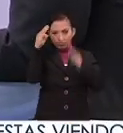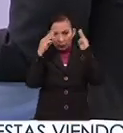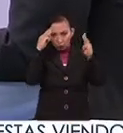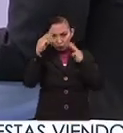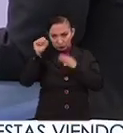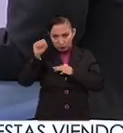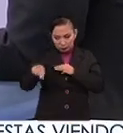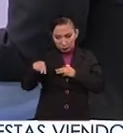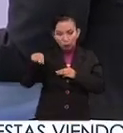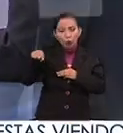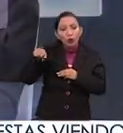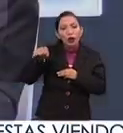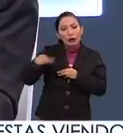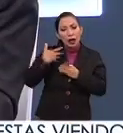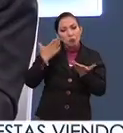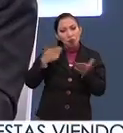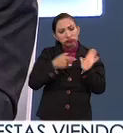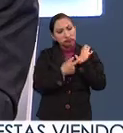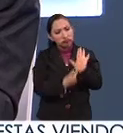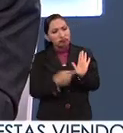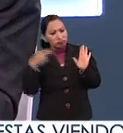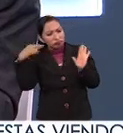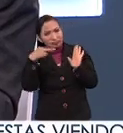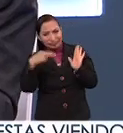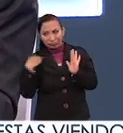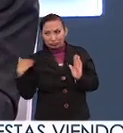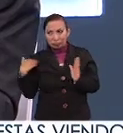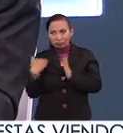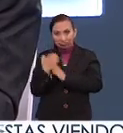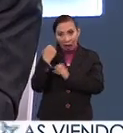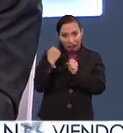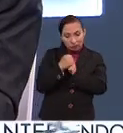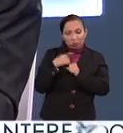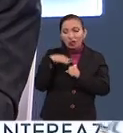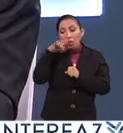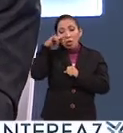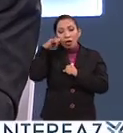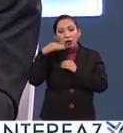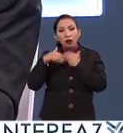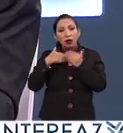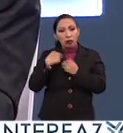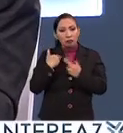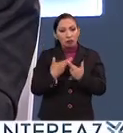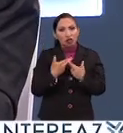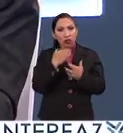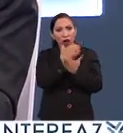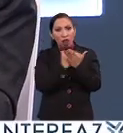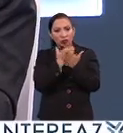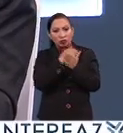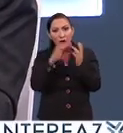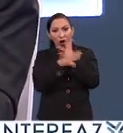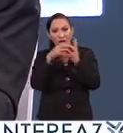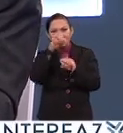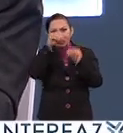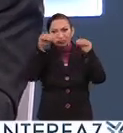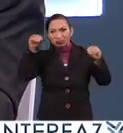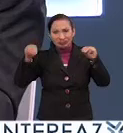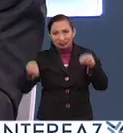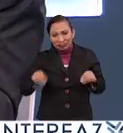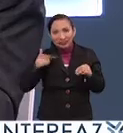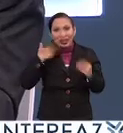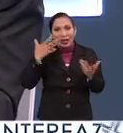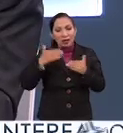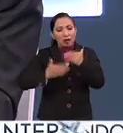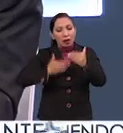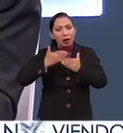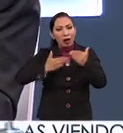del Estanquillo se ha hecho muy visible, sobre todo en los últimos años, dada la vastedad de su colección, la manera en que se ha